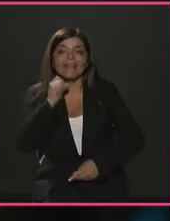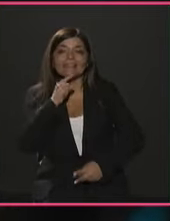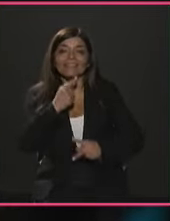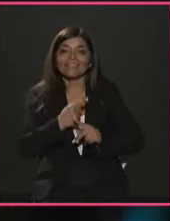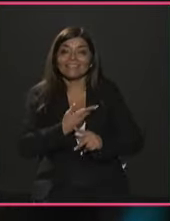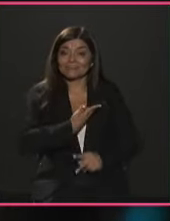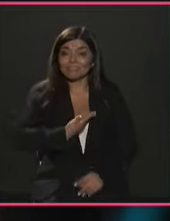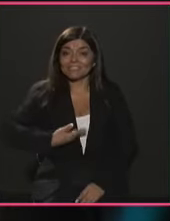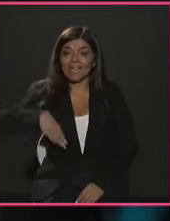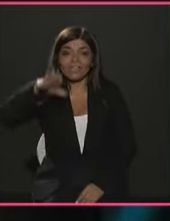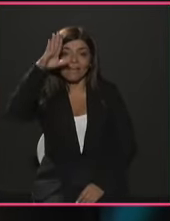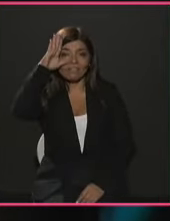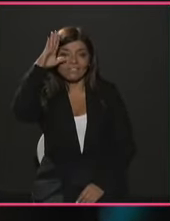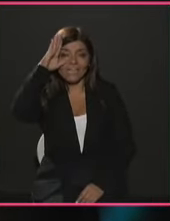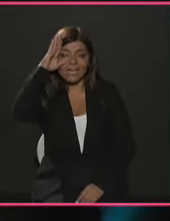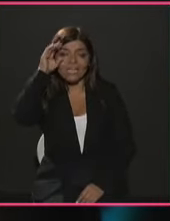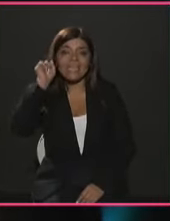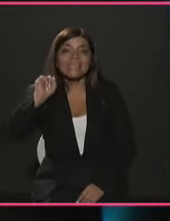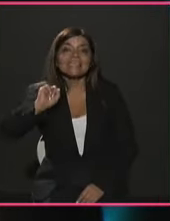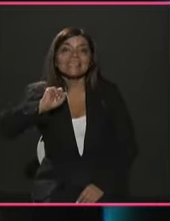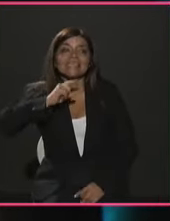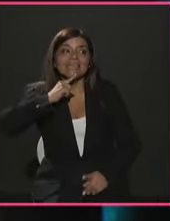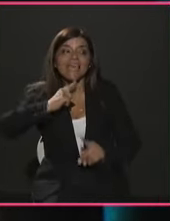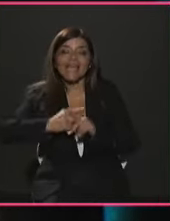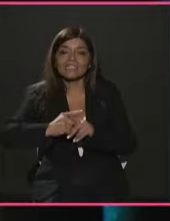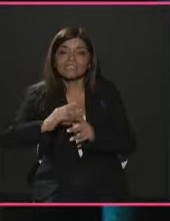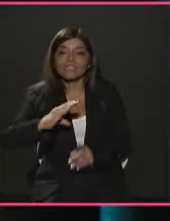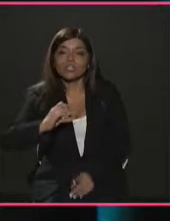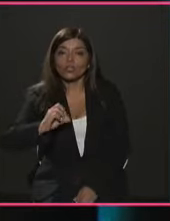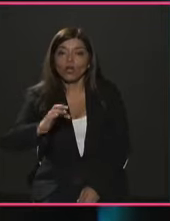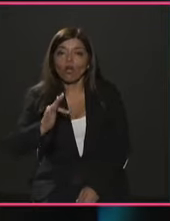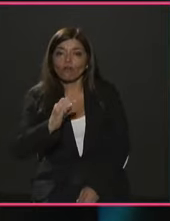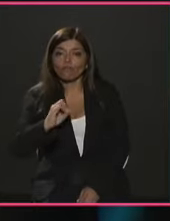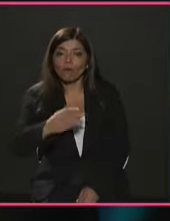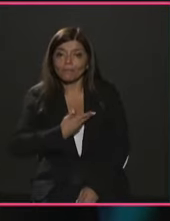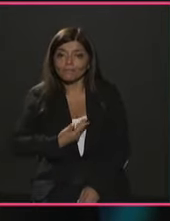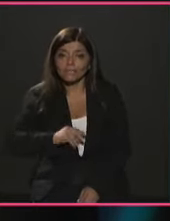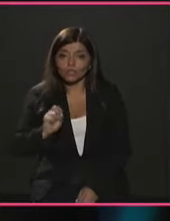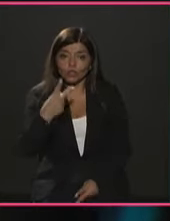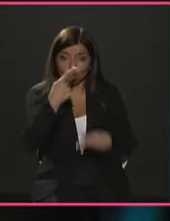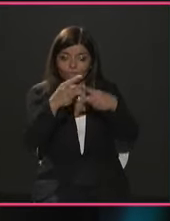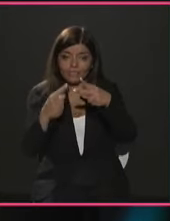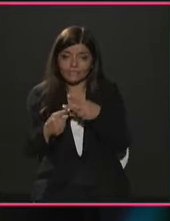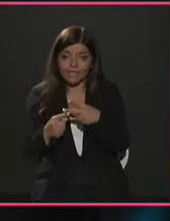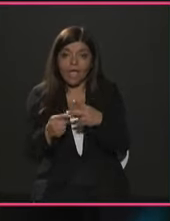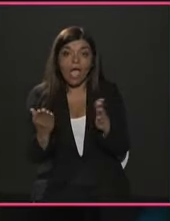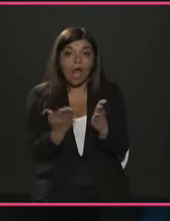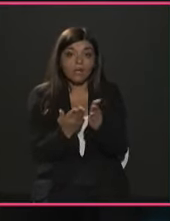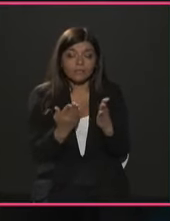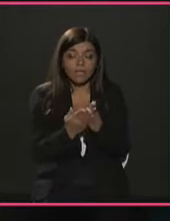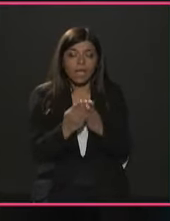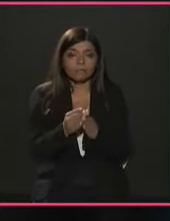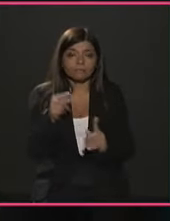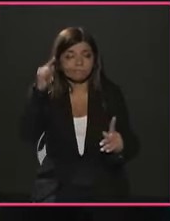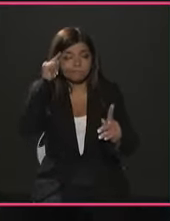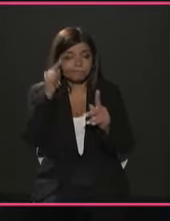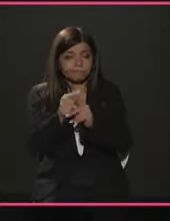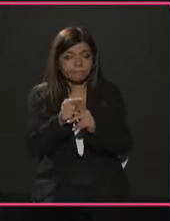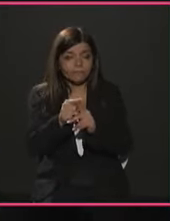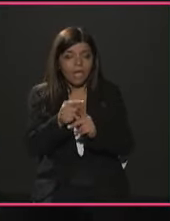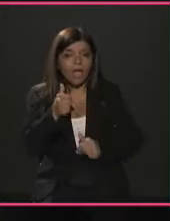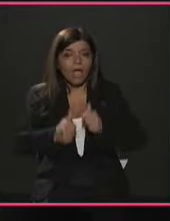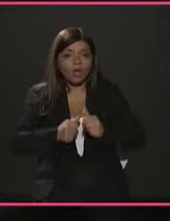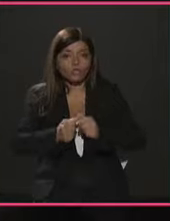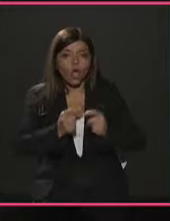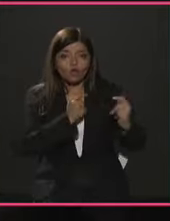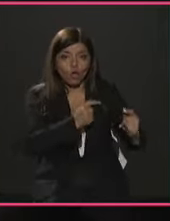Michel bachelet y ex presidente de corfo en dos oportunidades como académico ha enfocado su carrera en Innovación